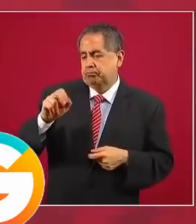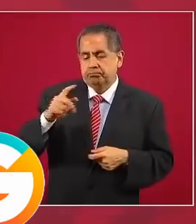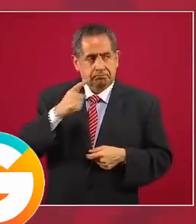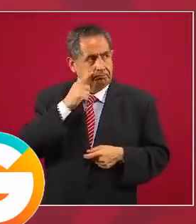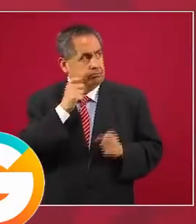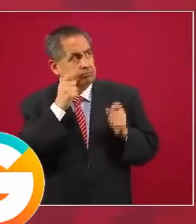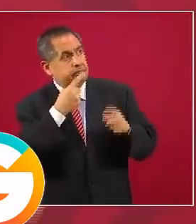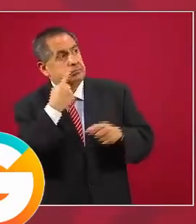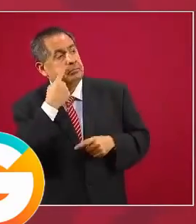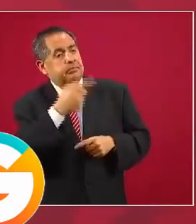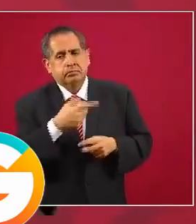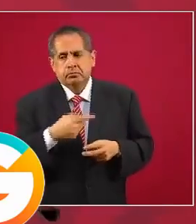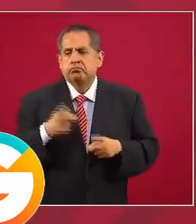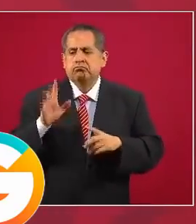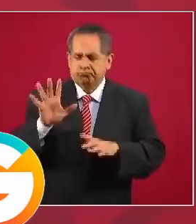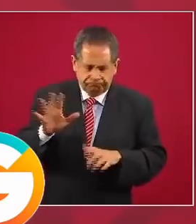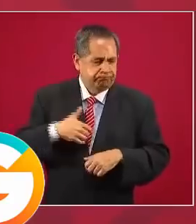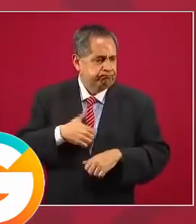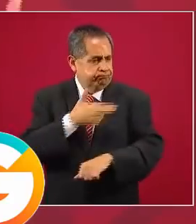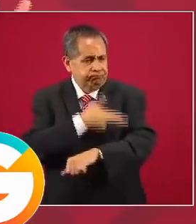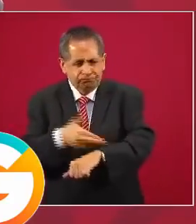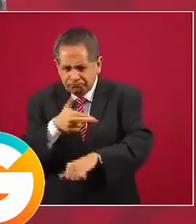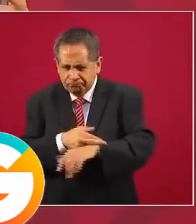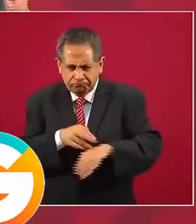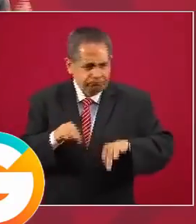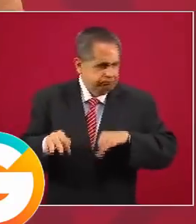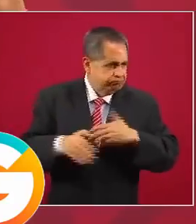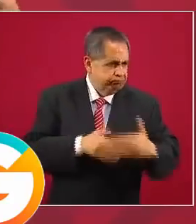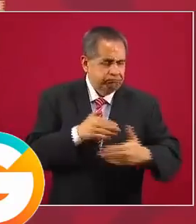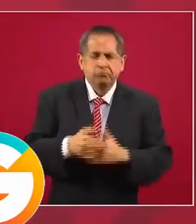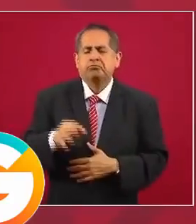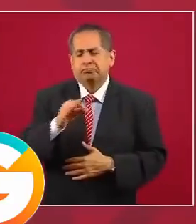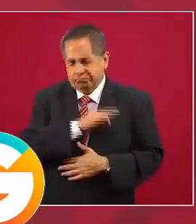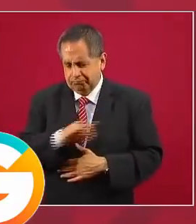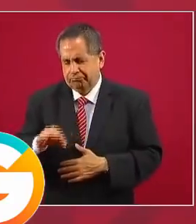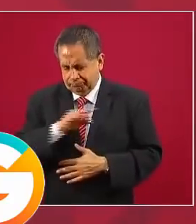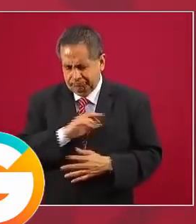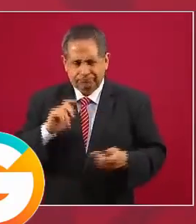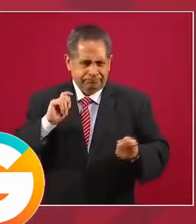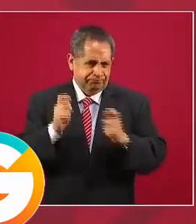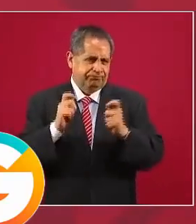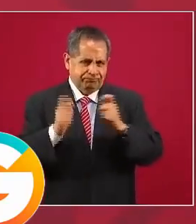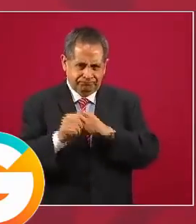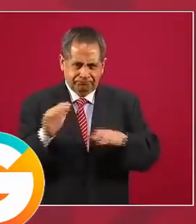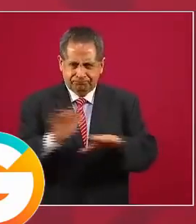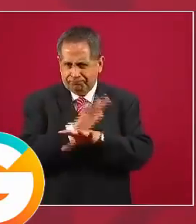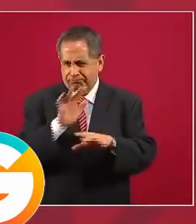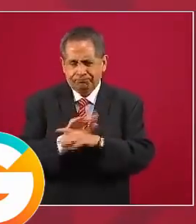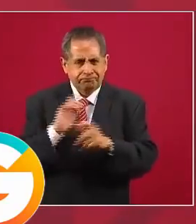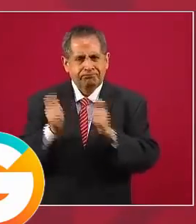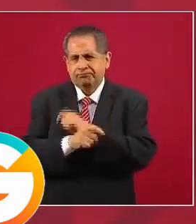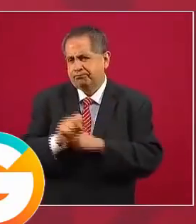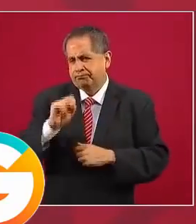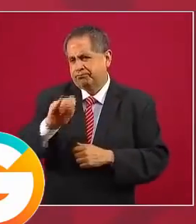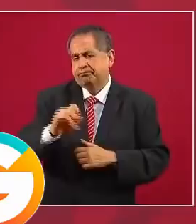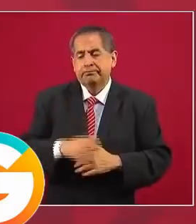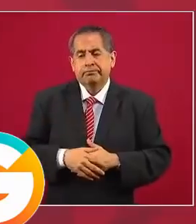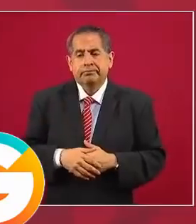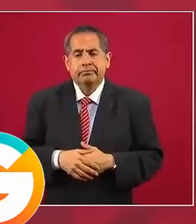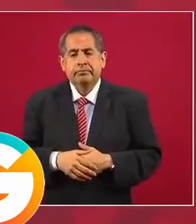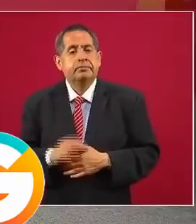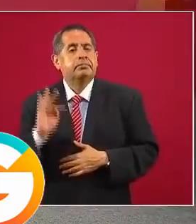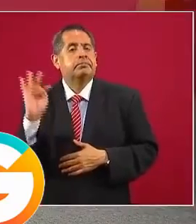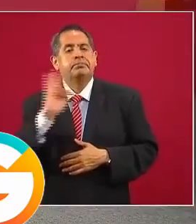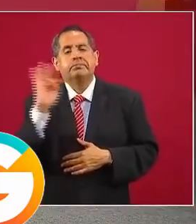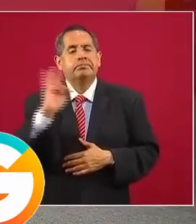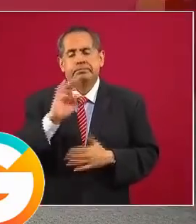Entonces, se puede llevar a cabo cambios, transformaciones. Si el que llega a la